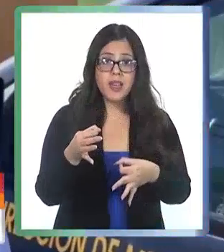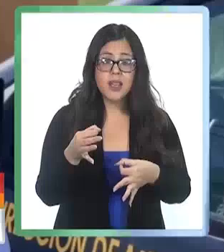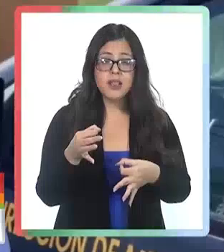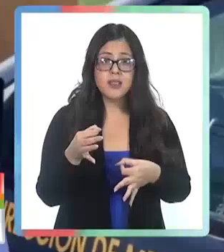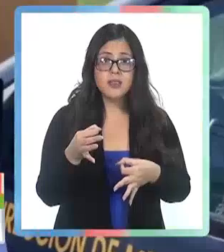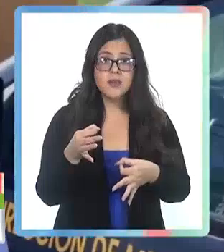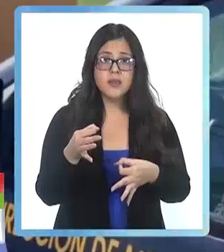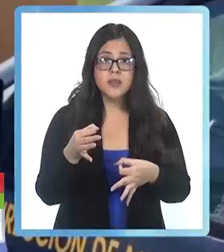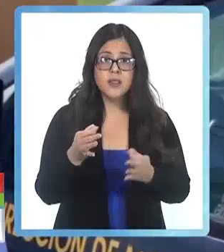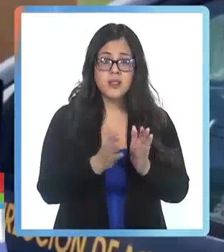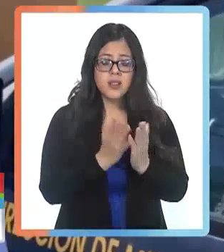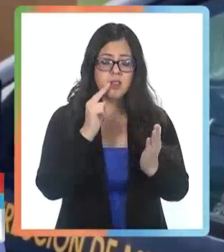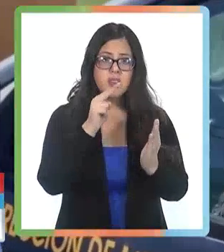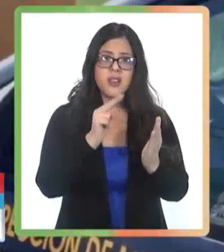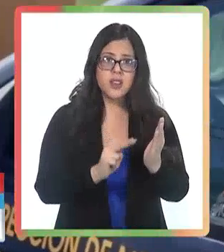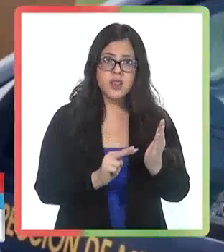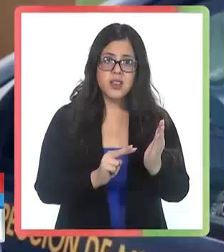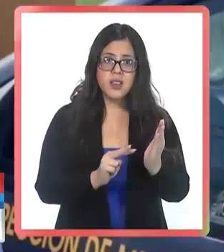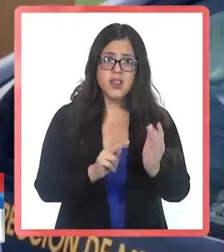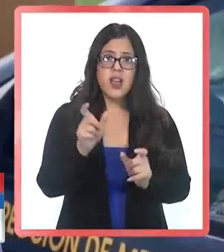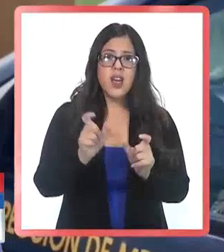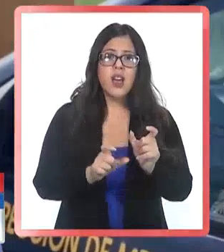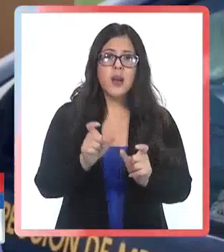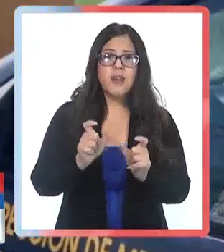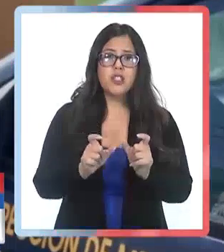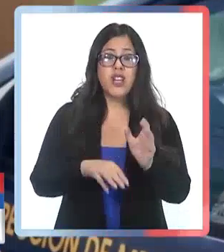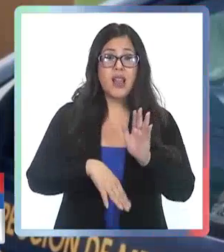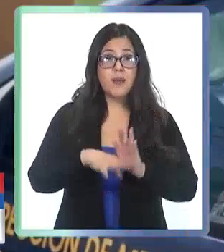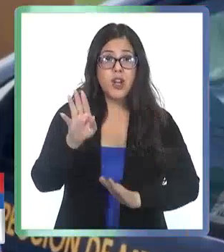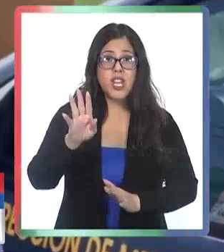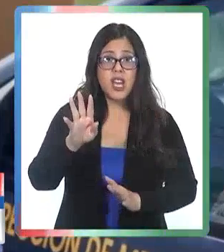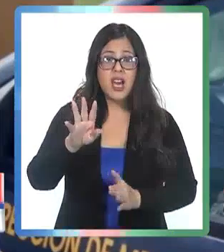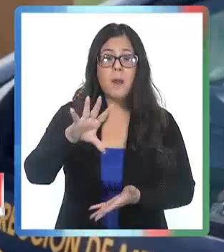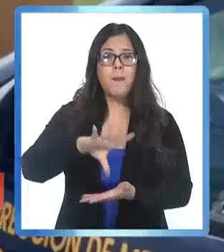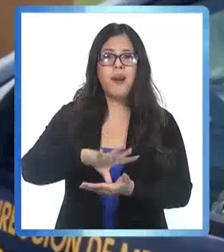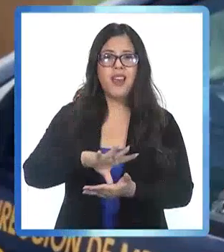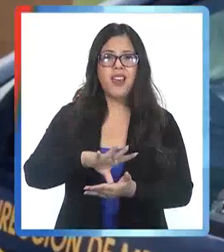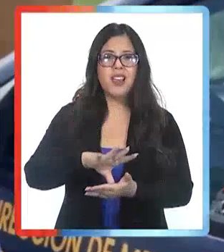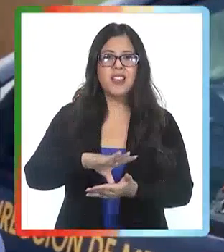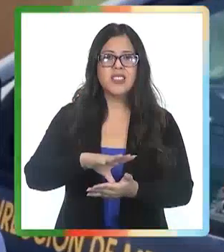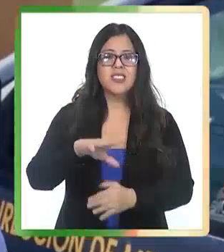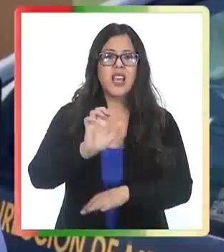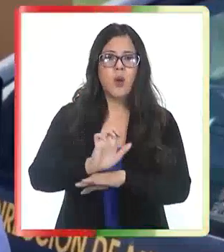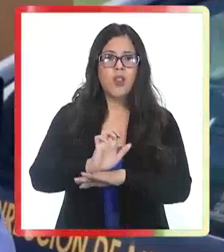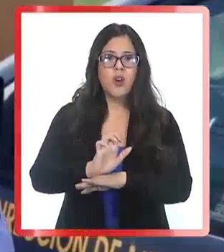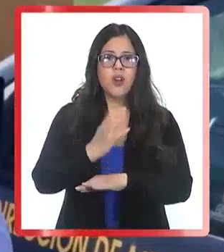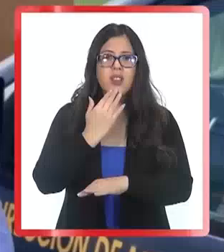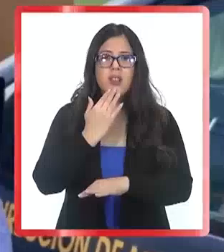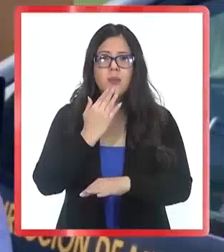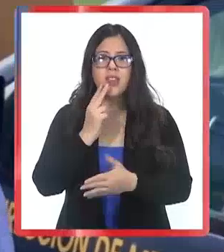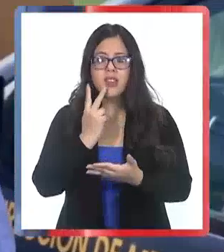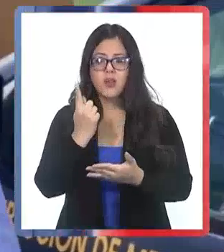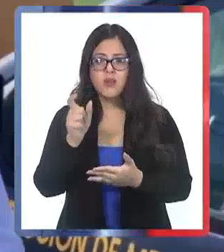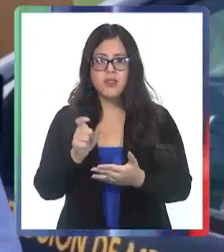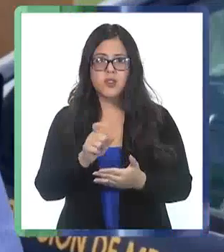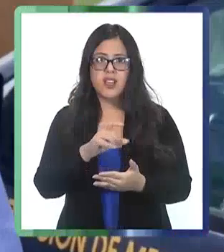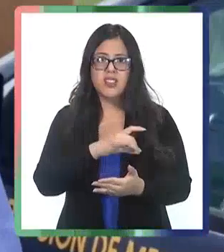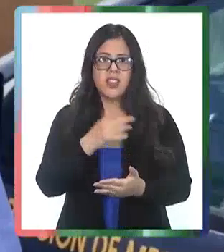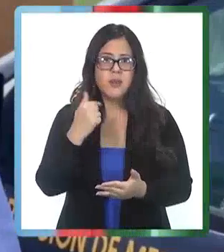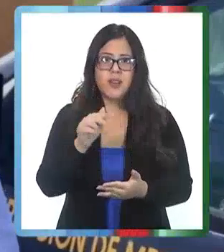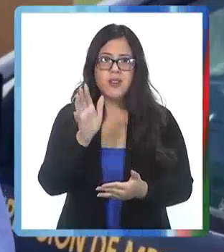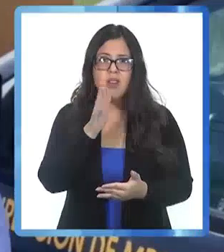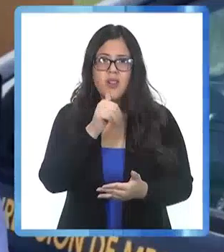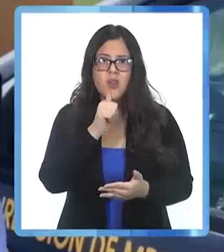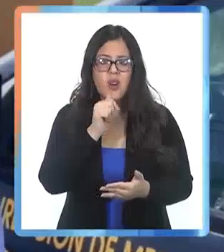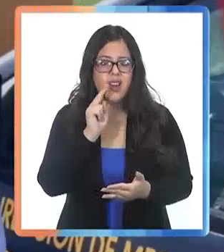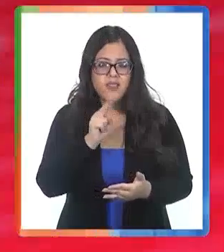los documentos. Los documentos indican que había gente de nacionalidad, en su gran mayoría ecuatorianas, y también un documento chileno. No se sabe en este momento